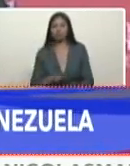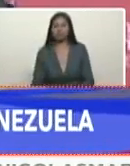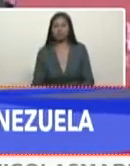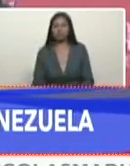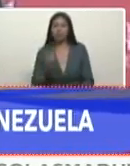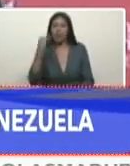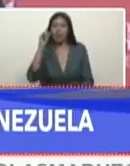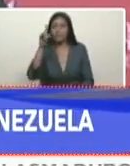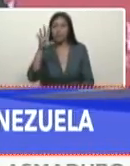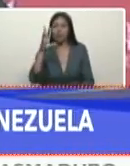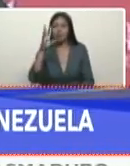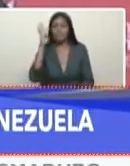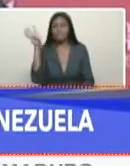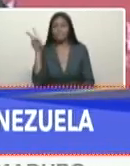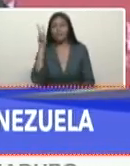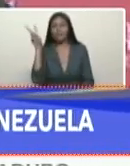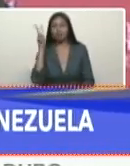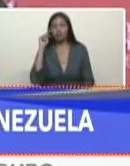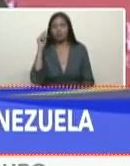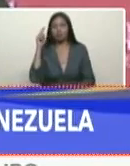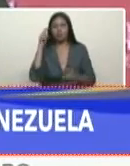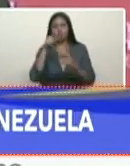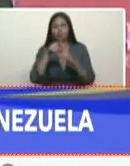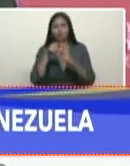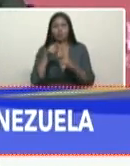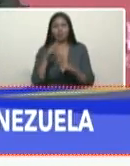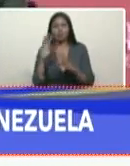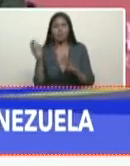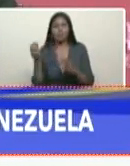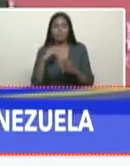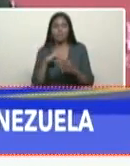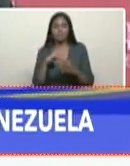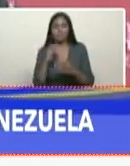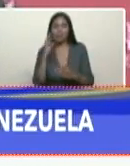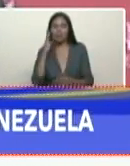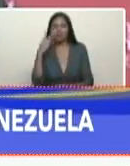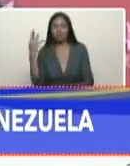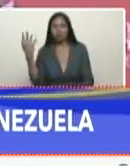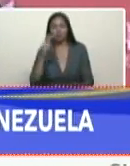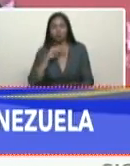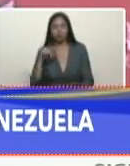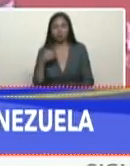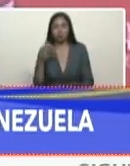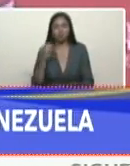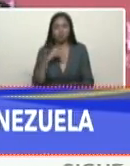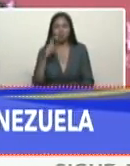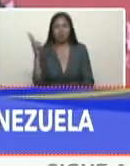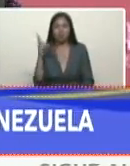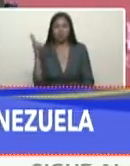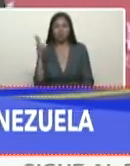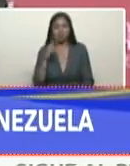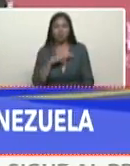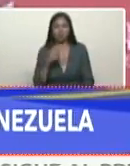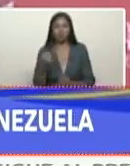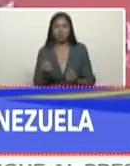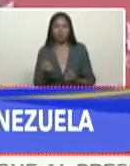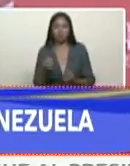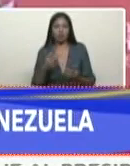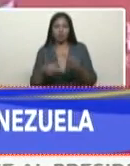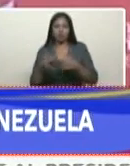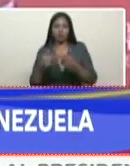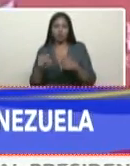Venezuela del horizonte futuro. Ahí está la Venezuela de los sueños nuestros. Ahí está la Venezuela potencia que vamos a